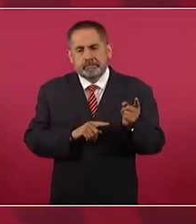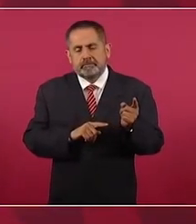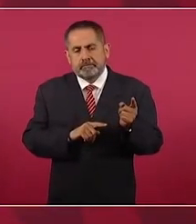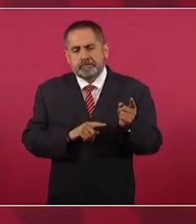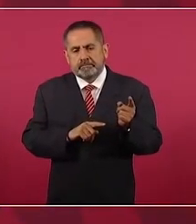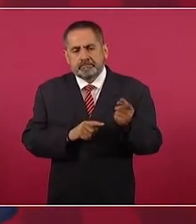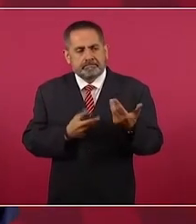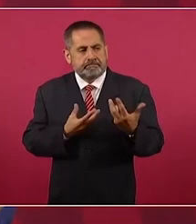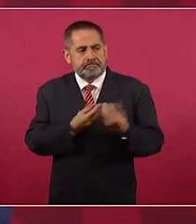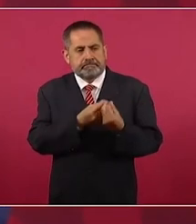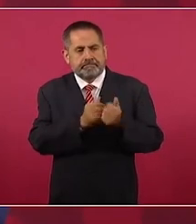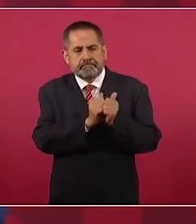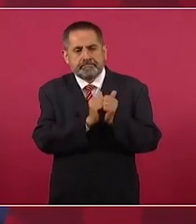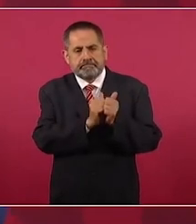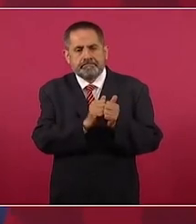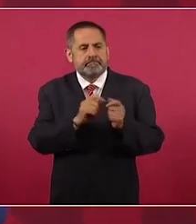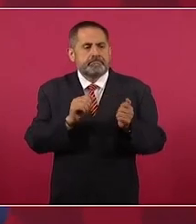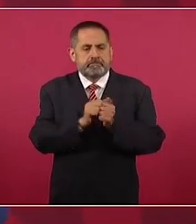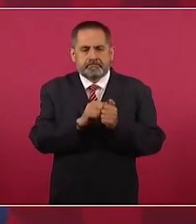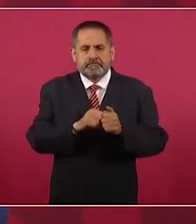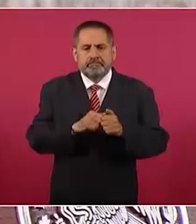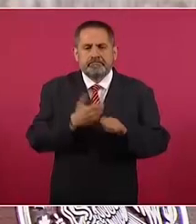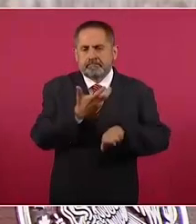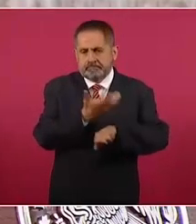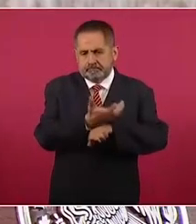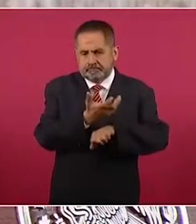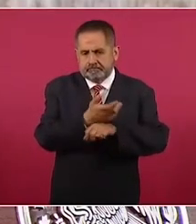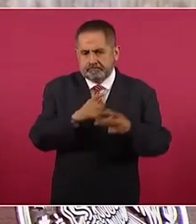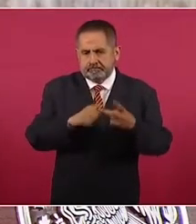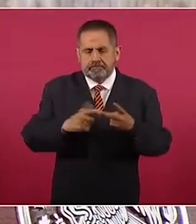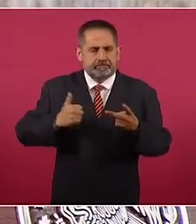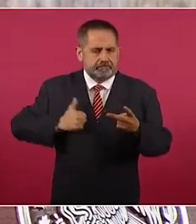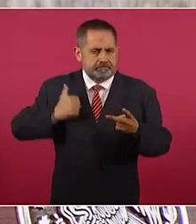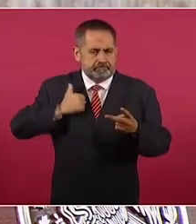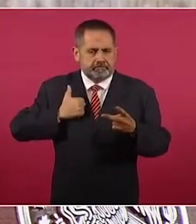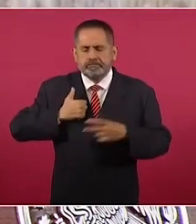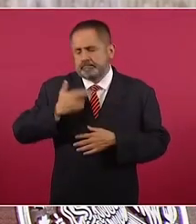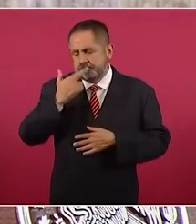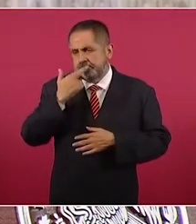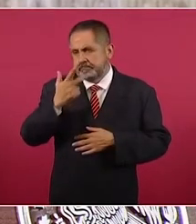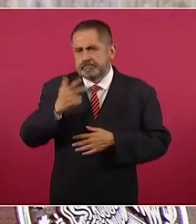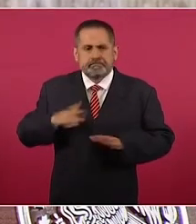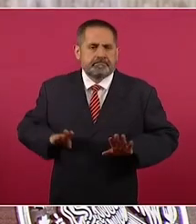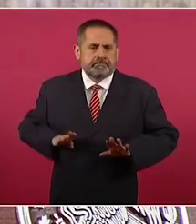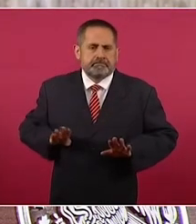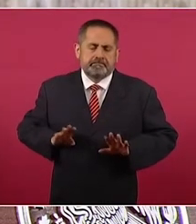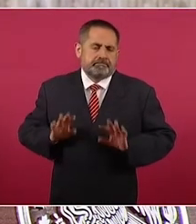la cooperación con Estados Unidos y con Canadá.